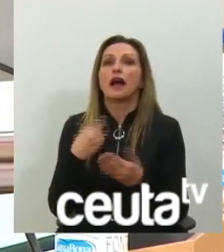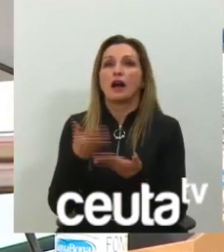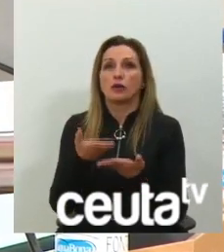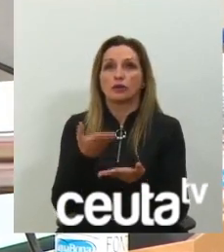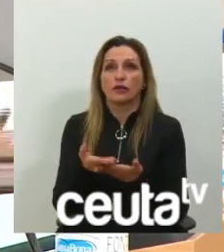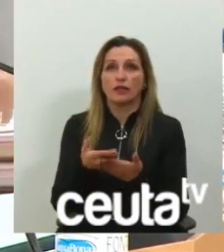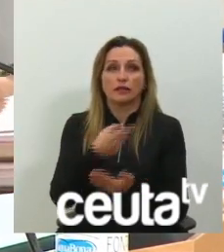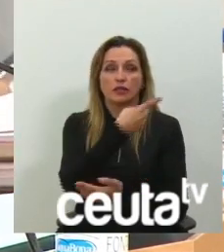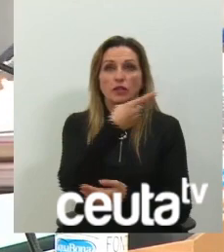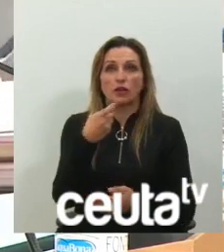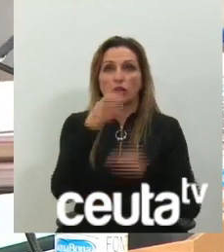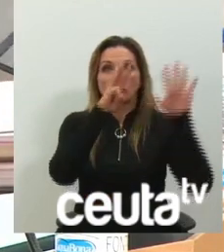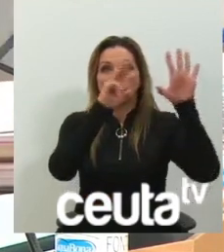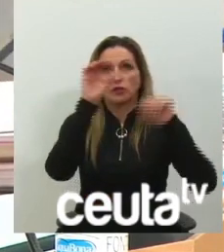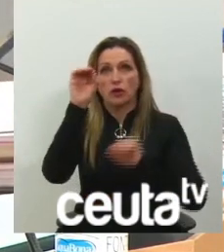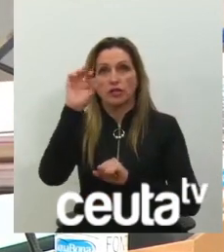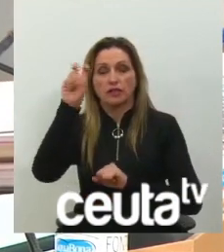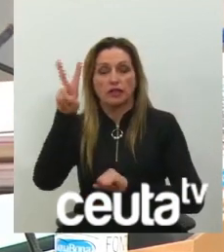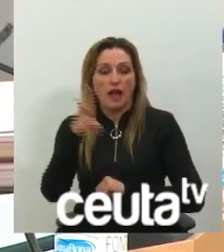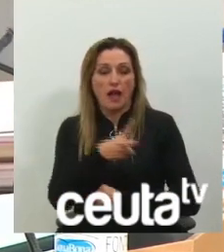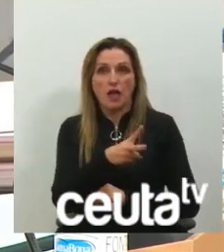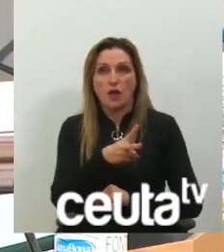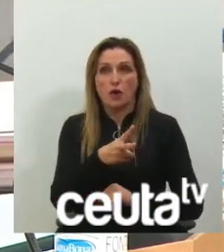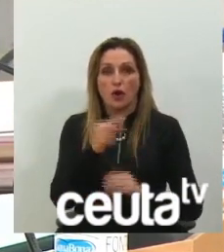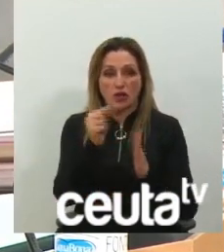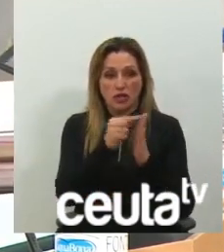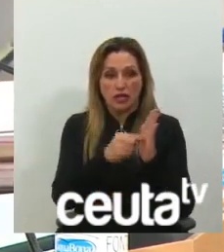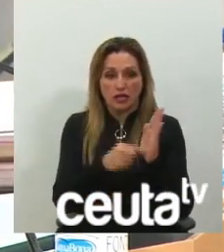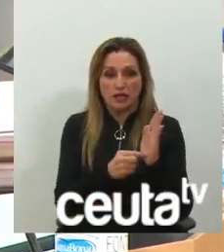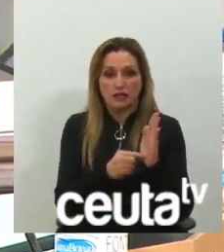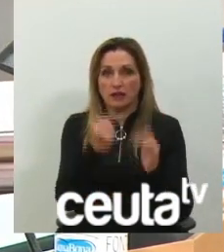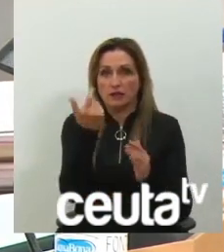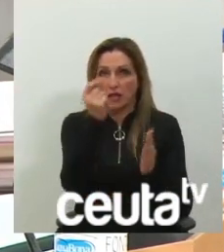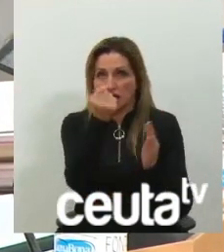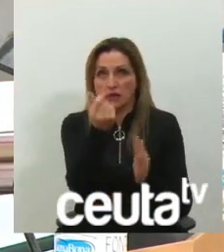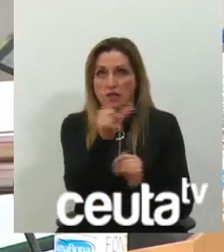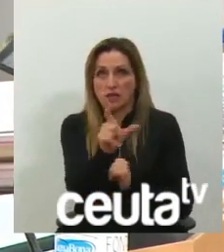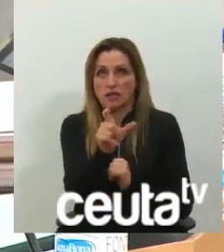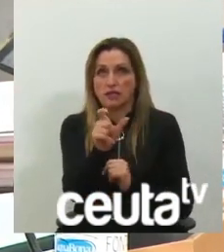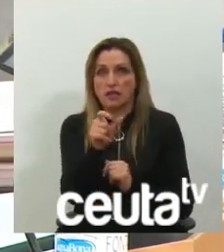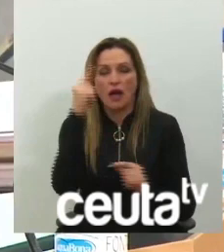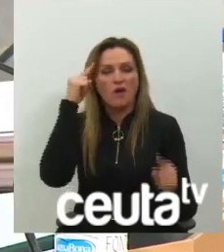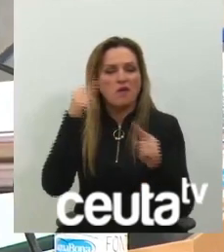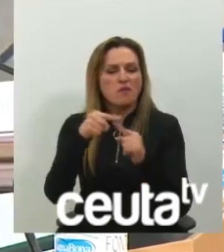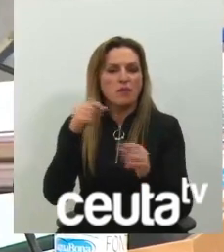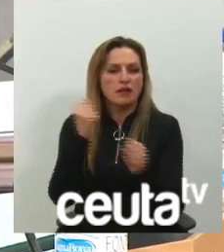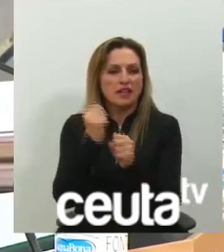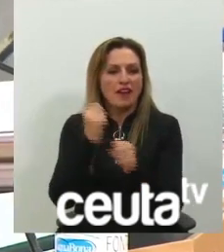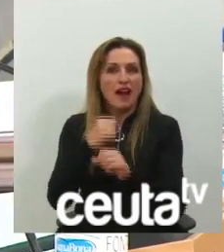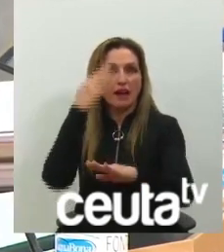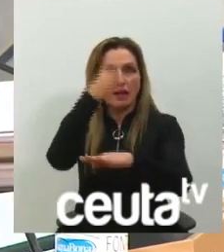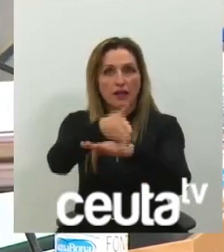180 euros diarios por ir a trabajar usted cuéntenos ustedes qué hace usted con los